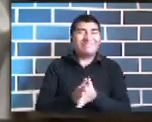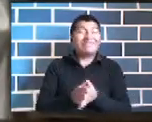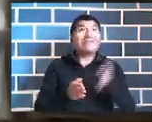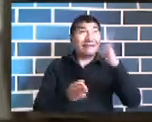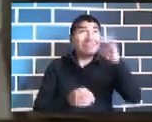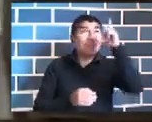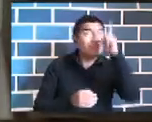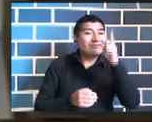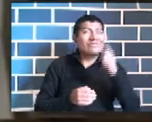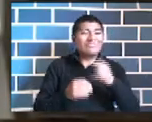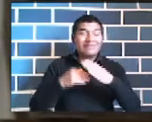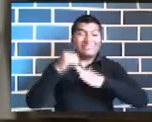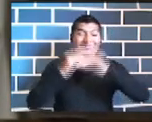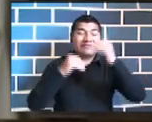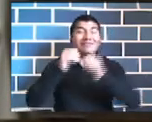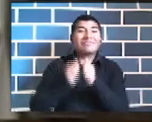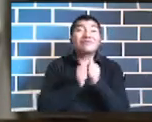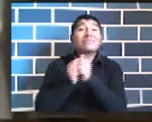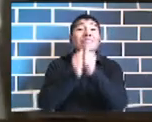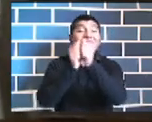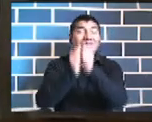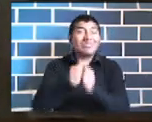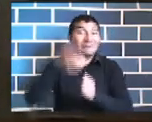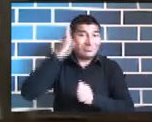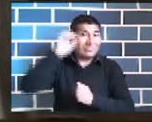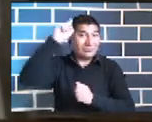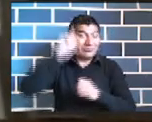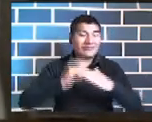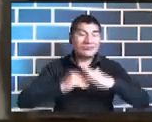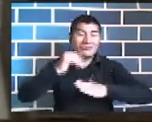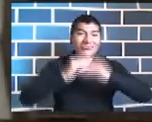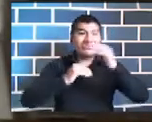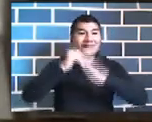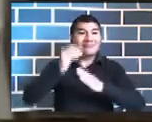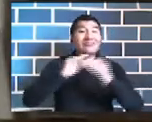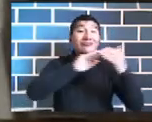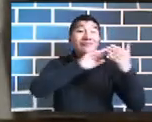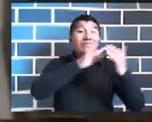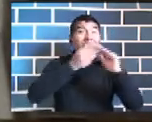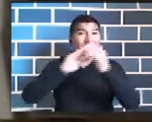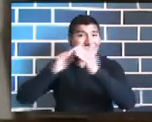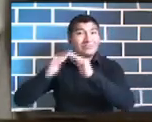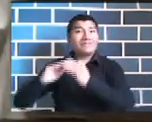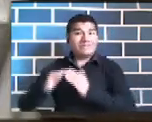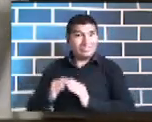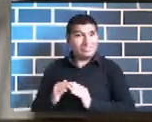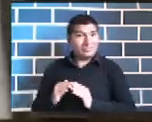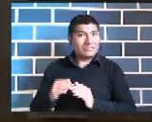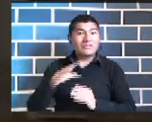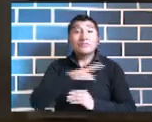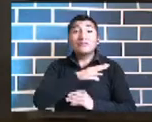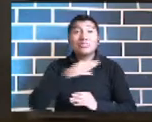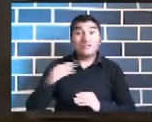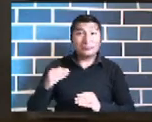Dios construye la unidad, Dios construye la comunidad, y